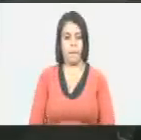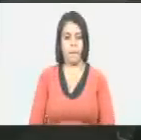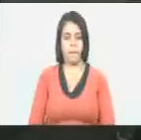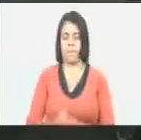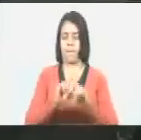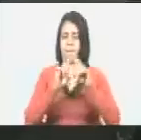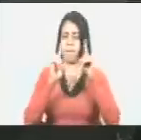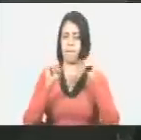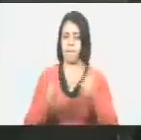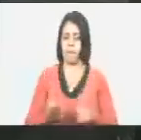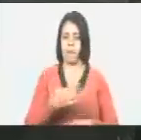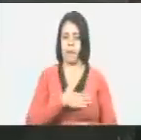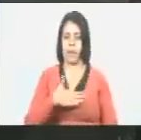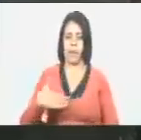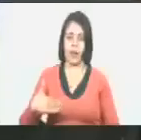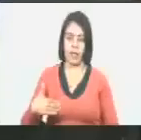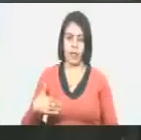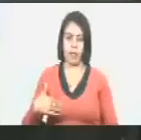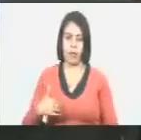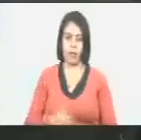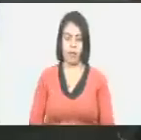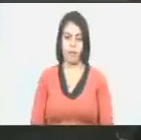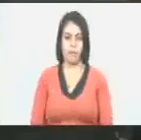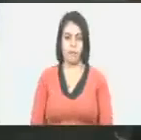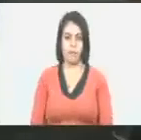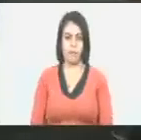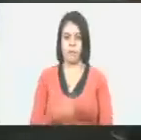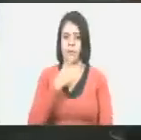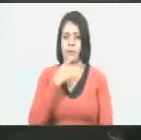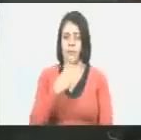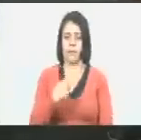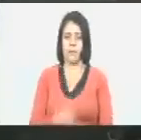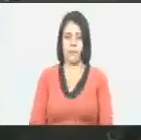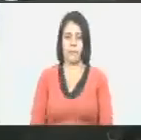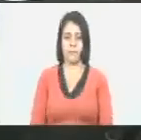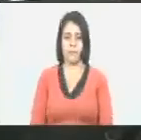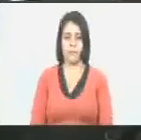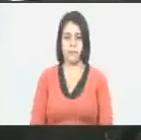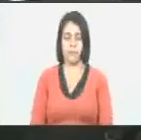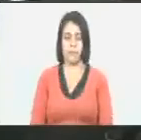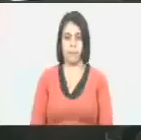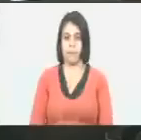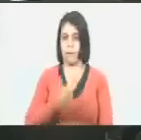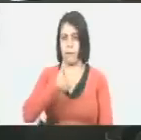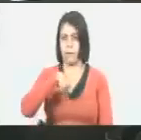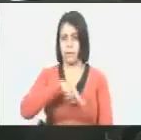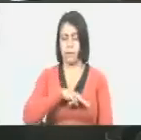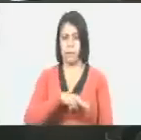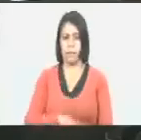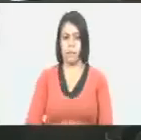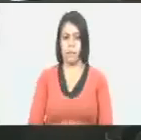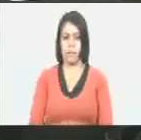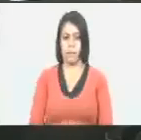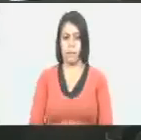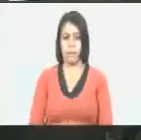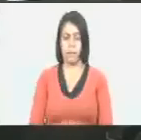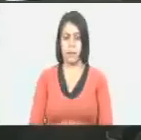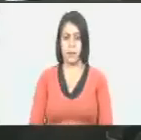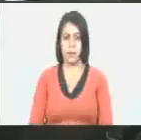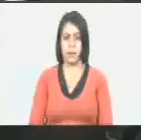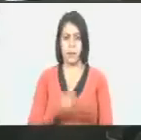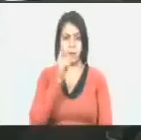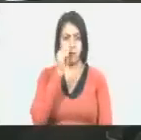Pero queríamos efectivamente decir, pues, que nosotros a hombres